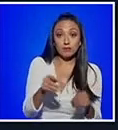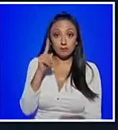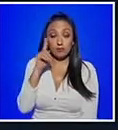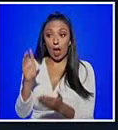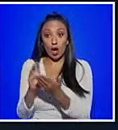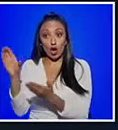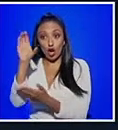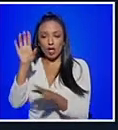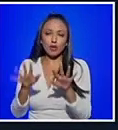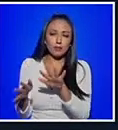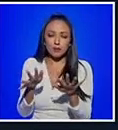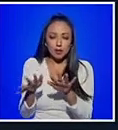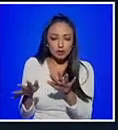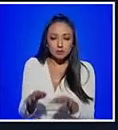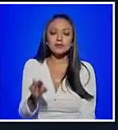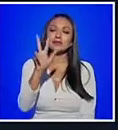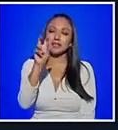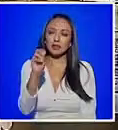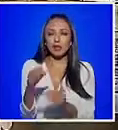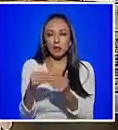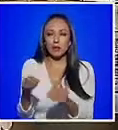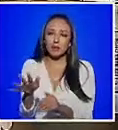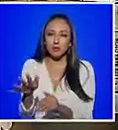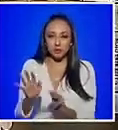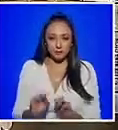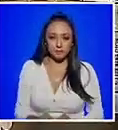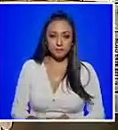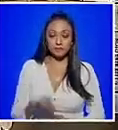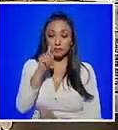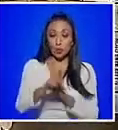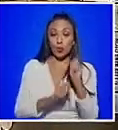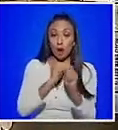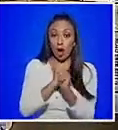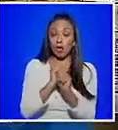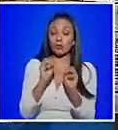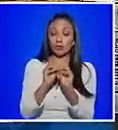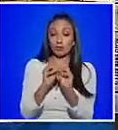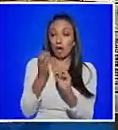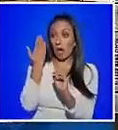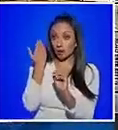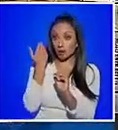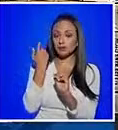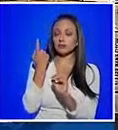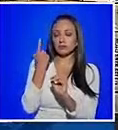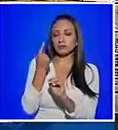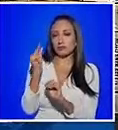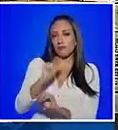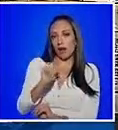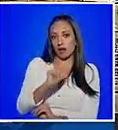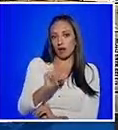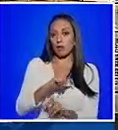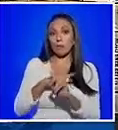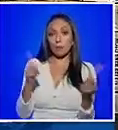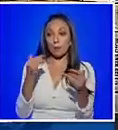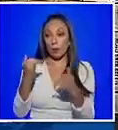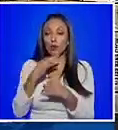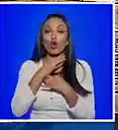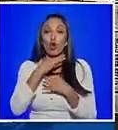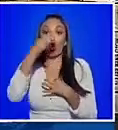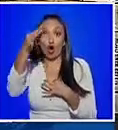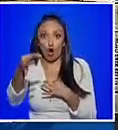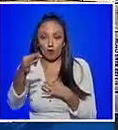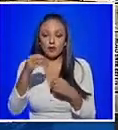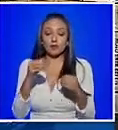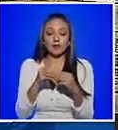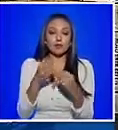lista básica llega casi a los $30. Años anteriores han estado unos precios súper económicos, pero con esto de la pandemia igual afectó